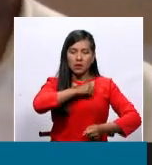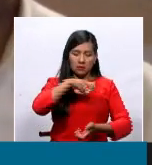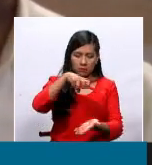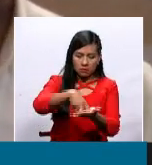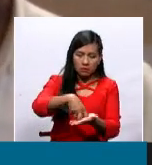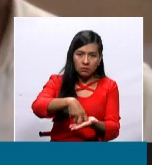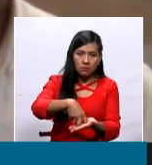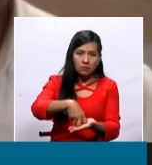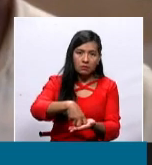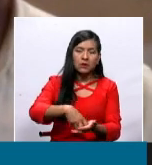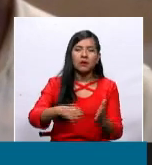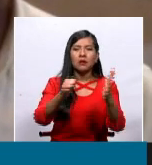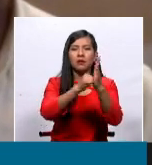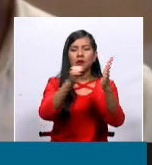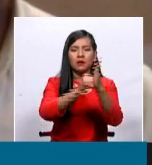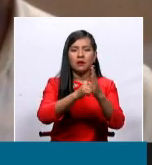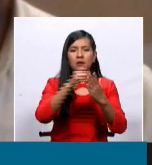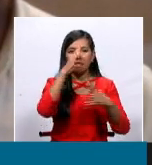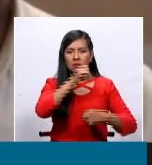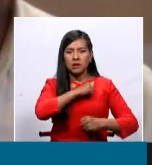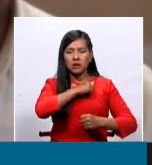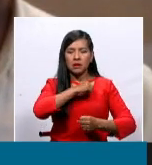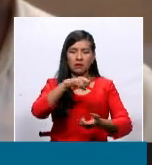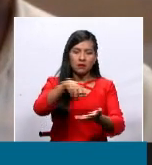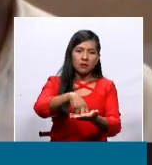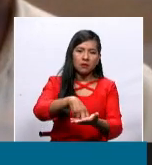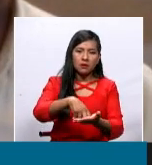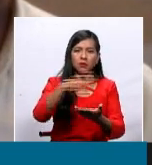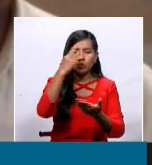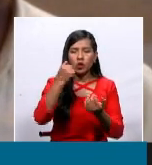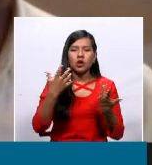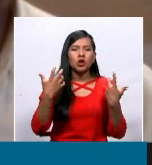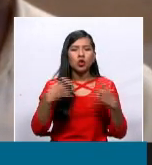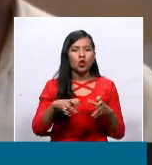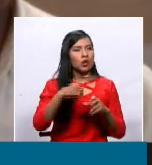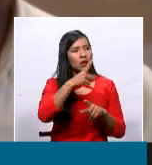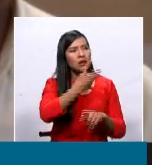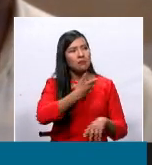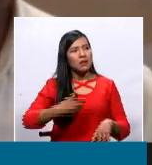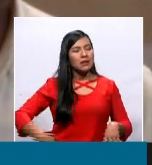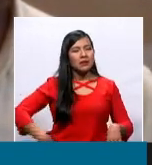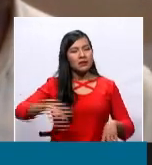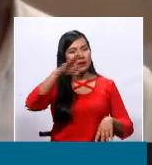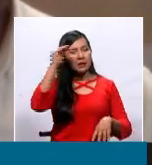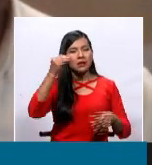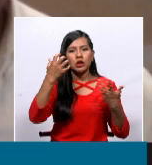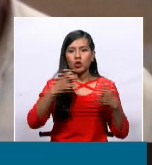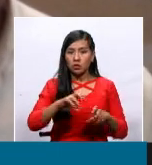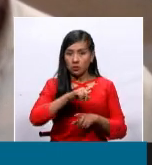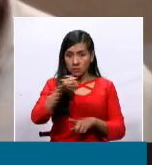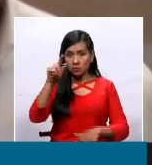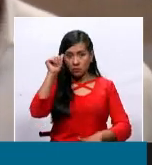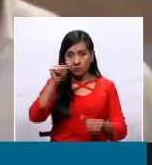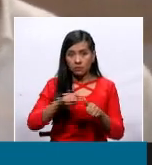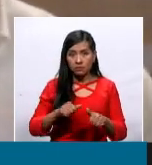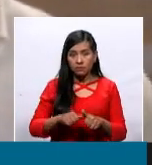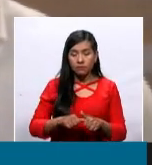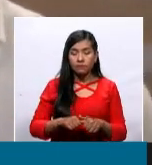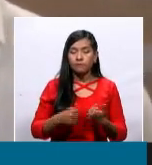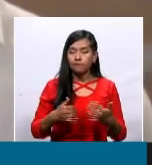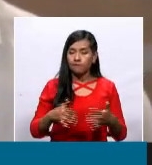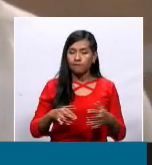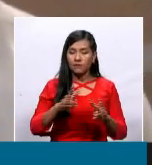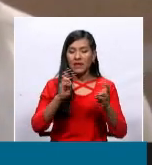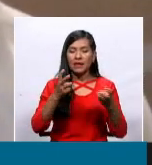la puerta de los cuarteles para que eviten de que Luis Arce jure como presidente. ¿Se acuerdan ustedes de ese momento? Entonces es una